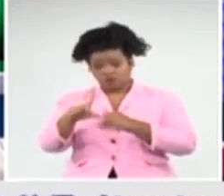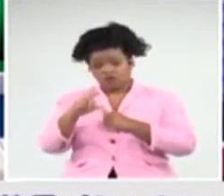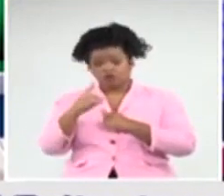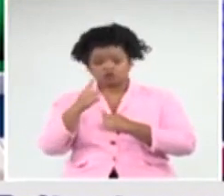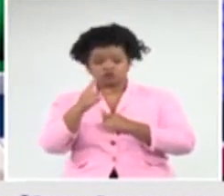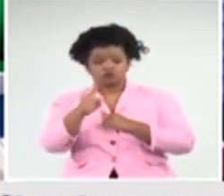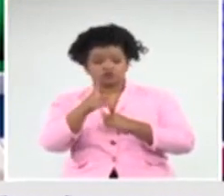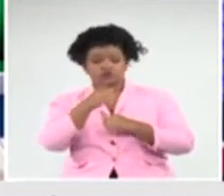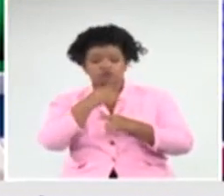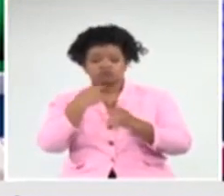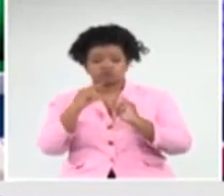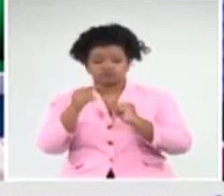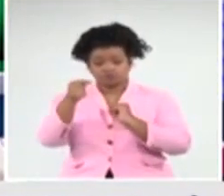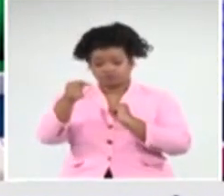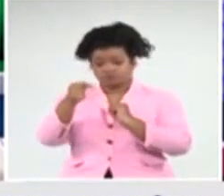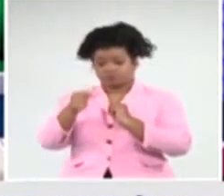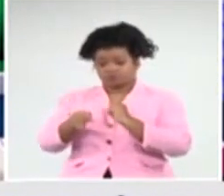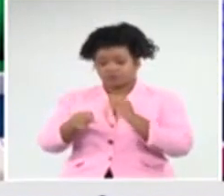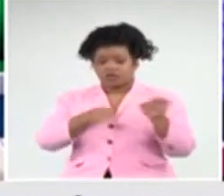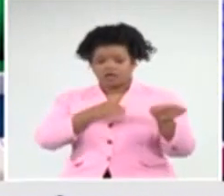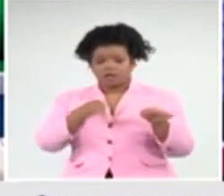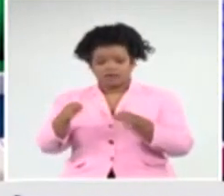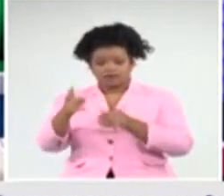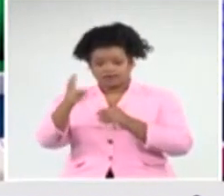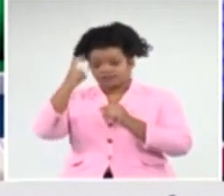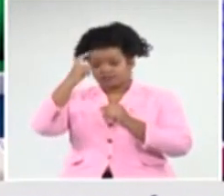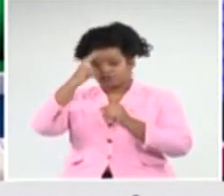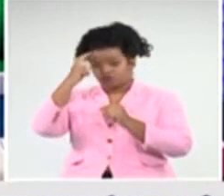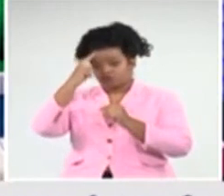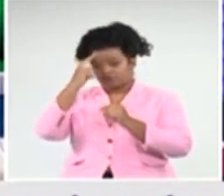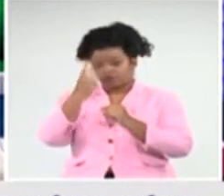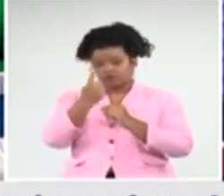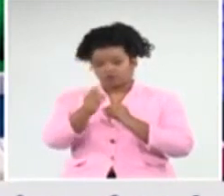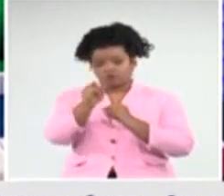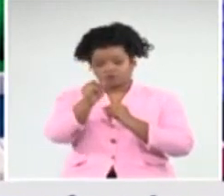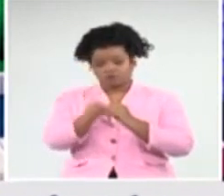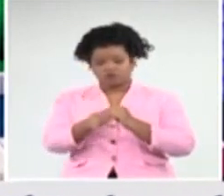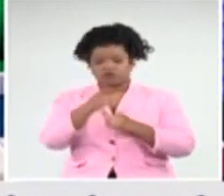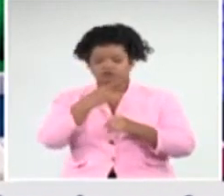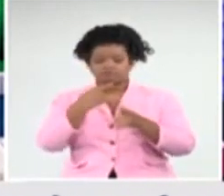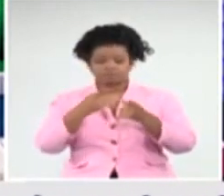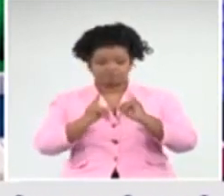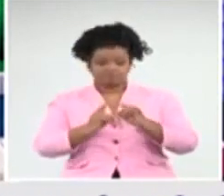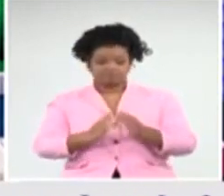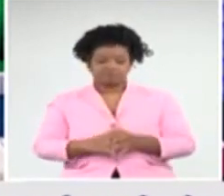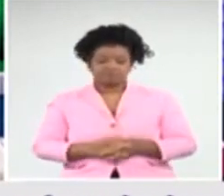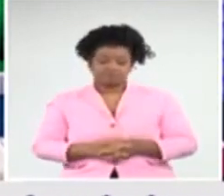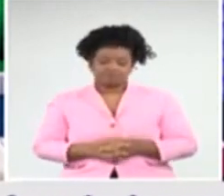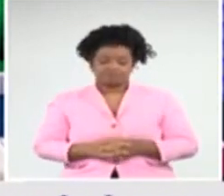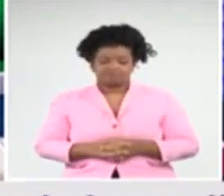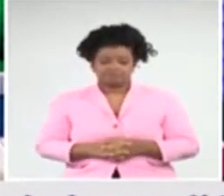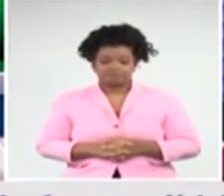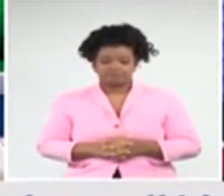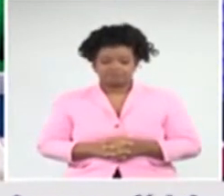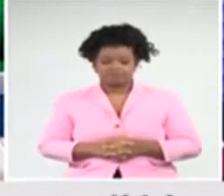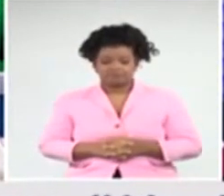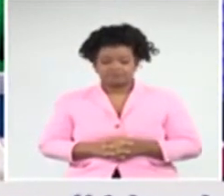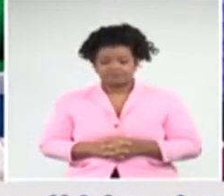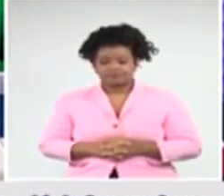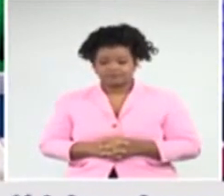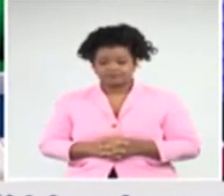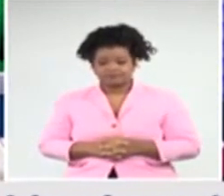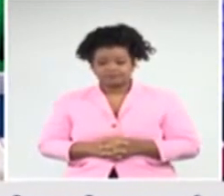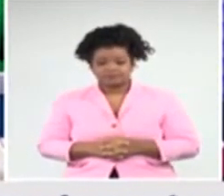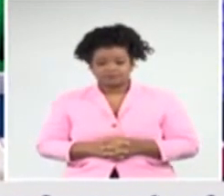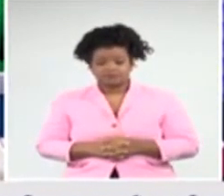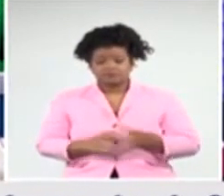de cada uno, y de Segundo Frente fallece una persona en nuestro país. En la provincia de